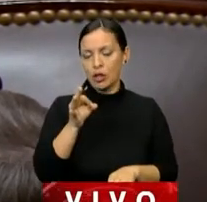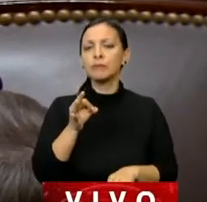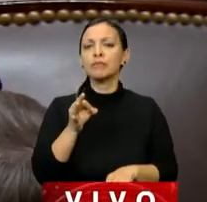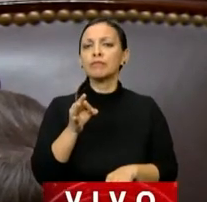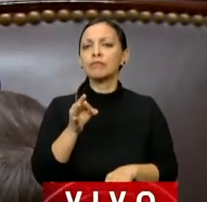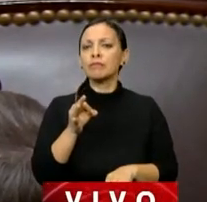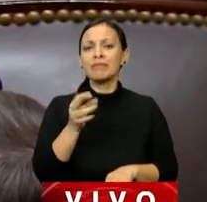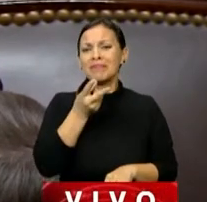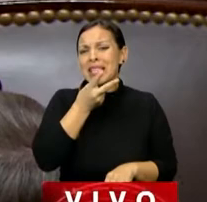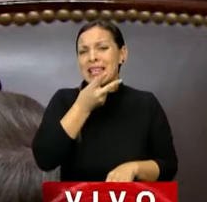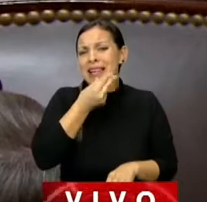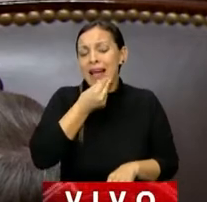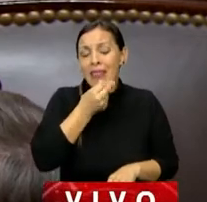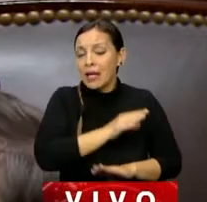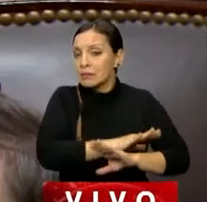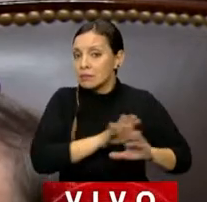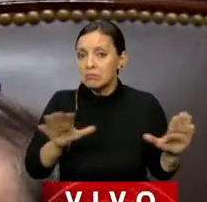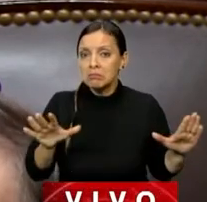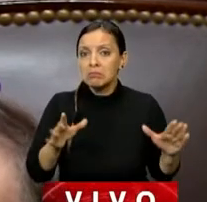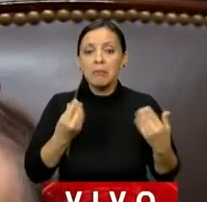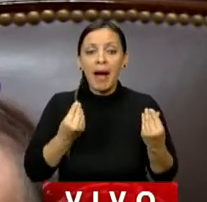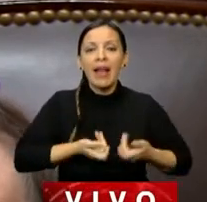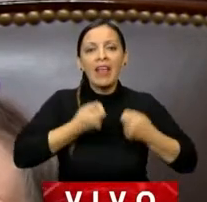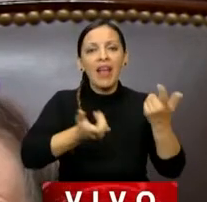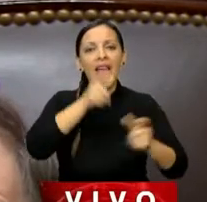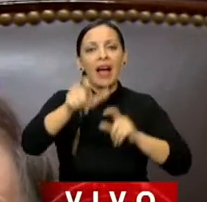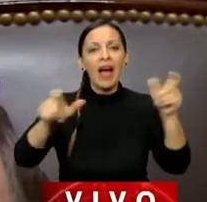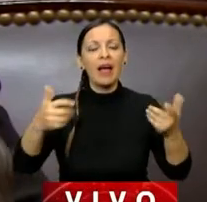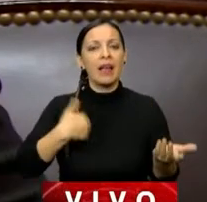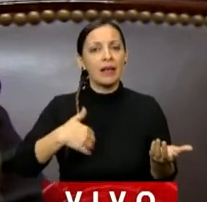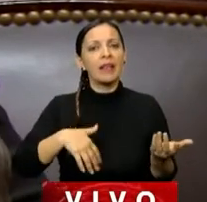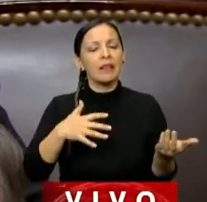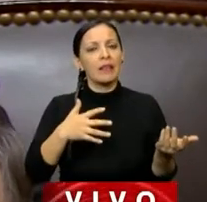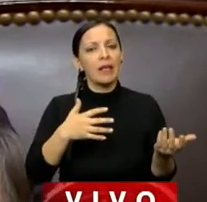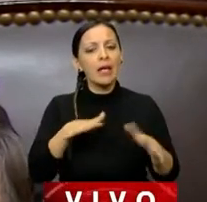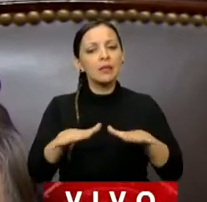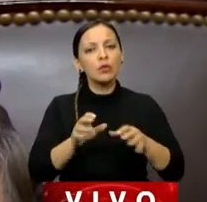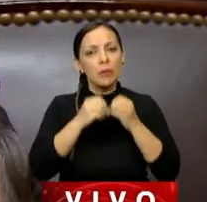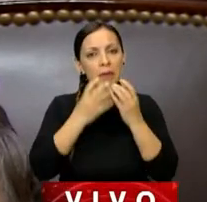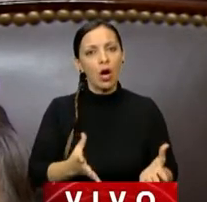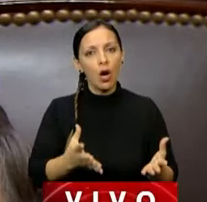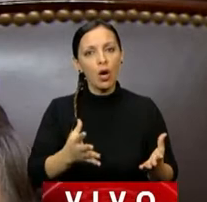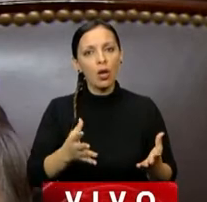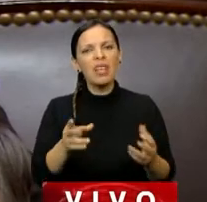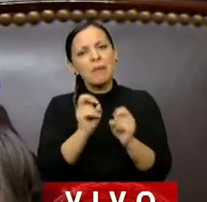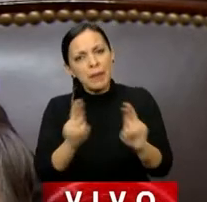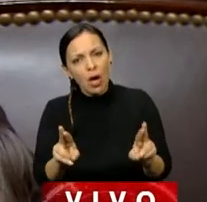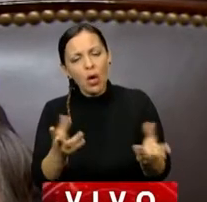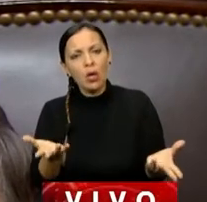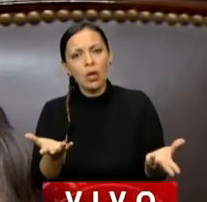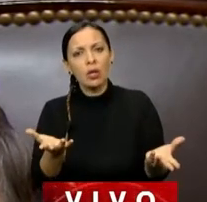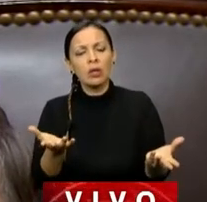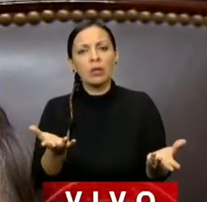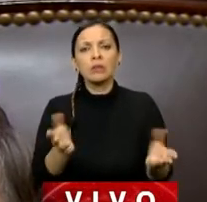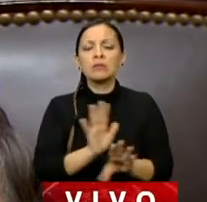hecho nada, absolutamente nada para que los argentinos vivan mejor. Vivimos peor, hay más pobreza y